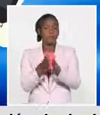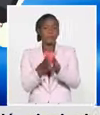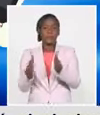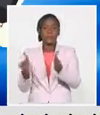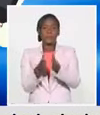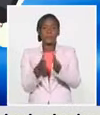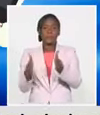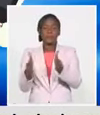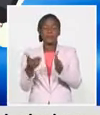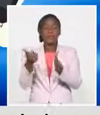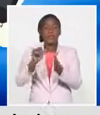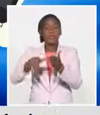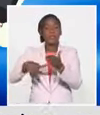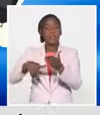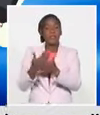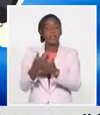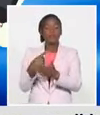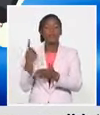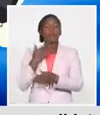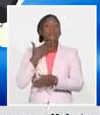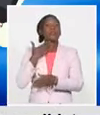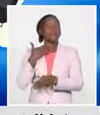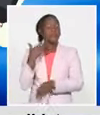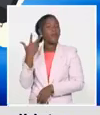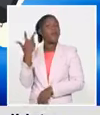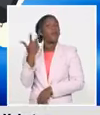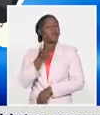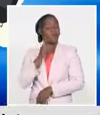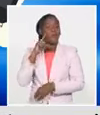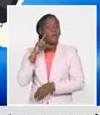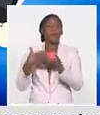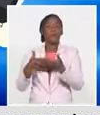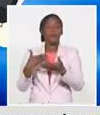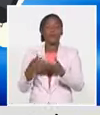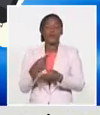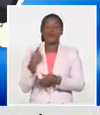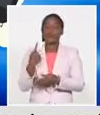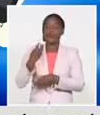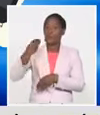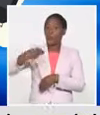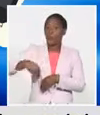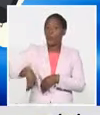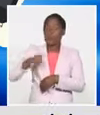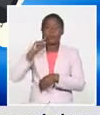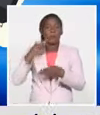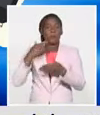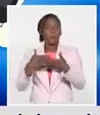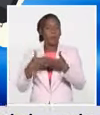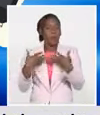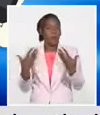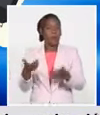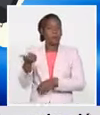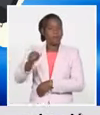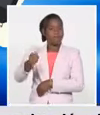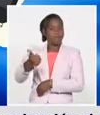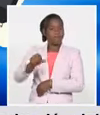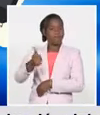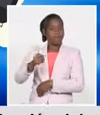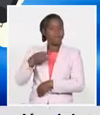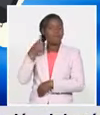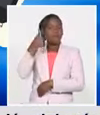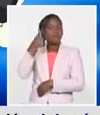en Bayamo, Granma, donde tiene lugar los ensayos clínicos fase 3. Se han